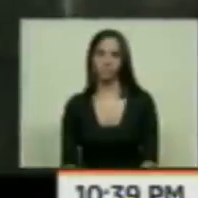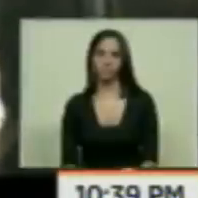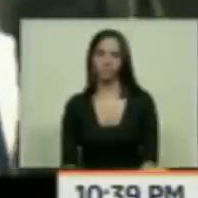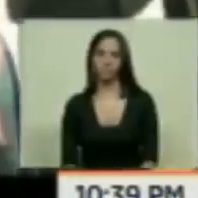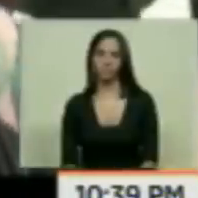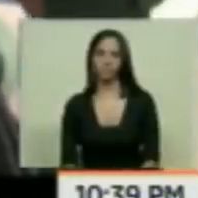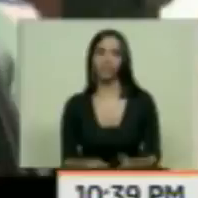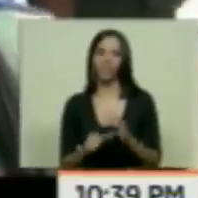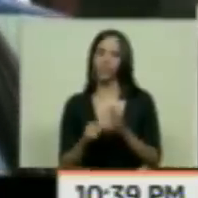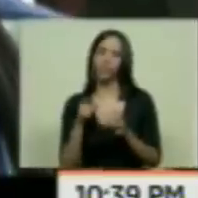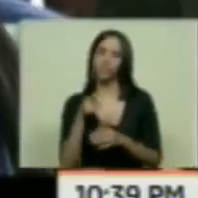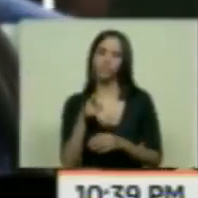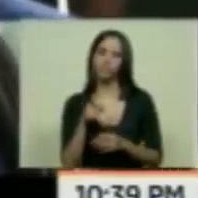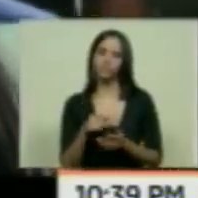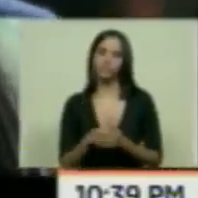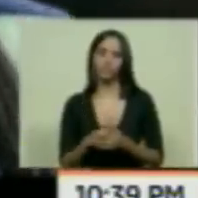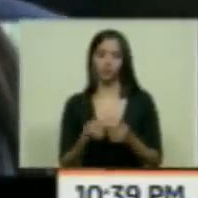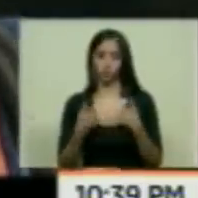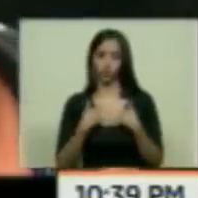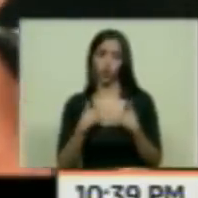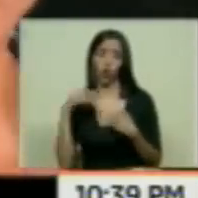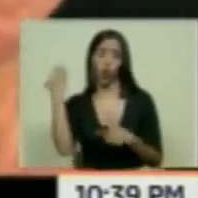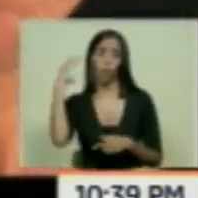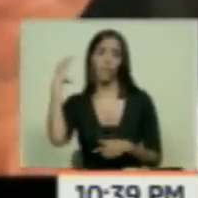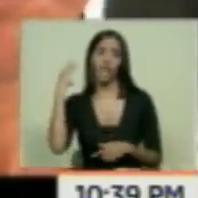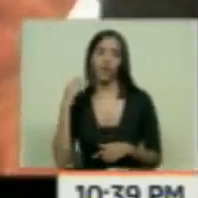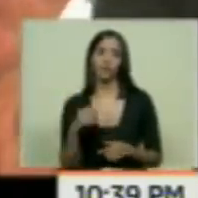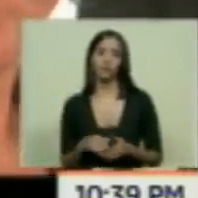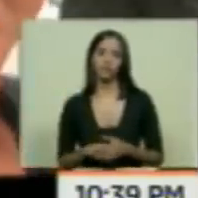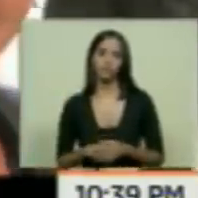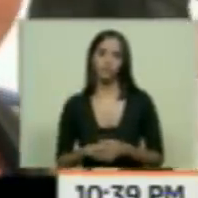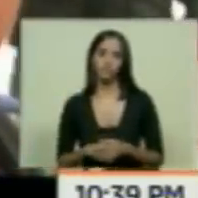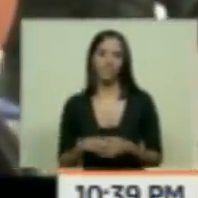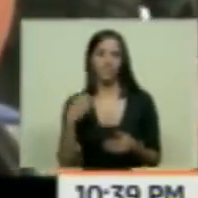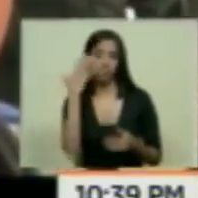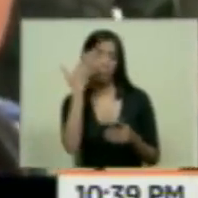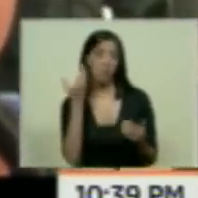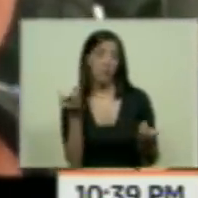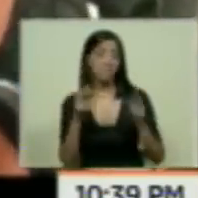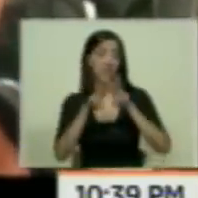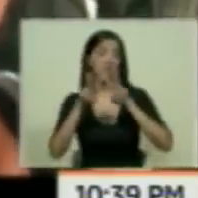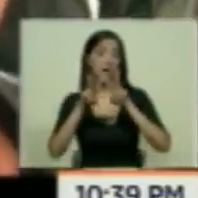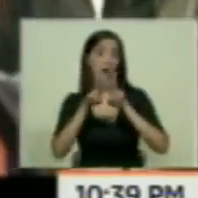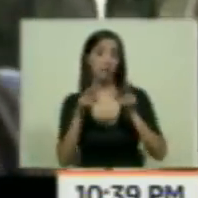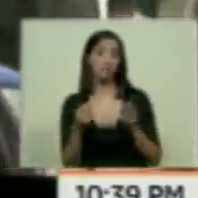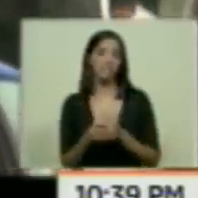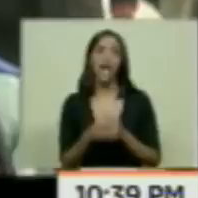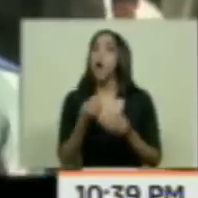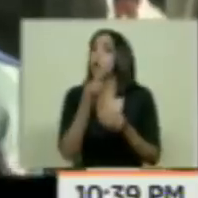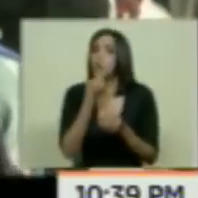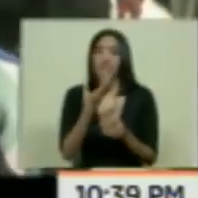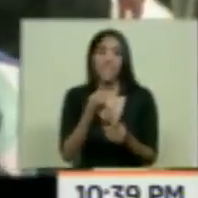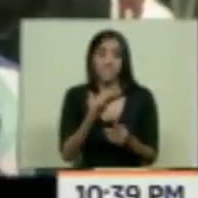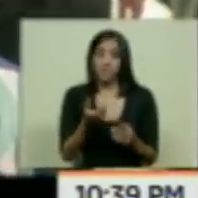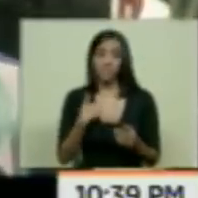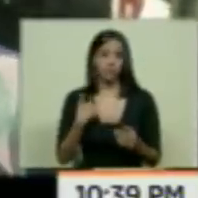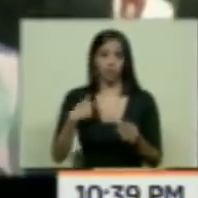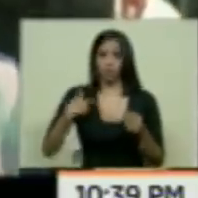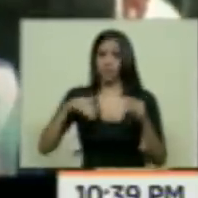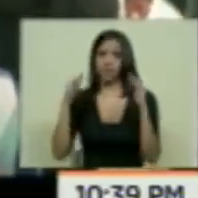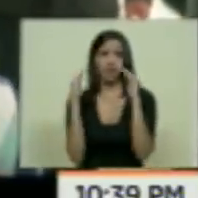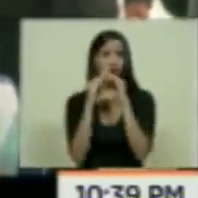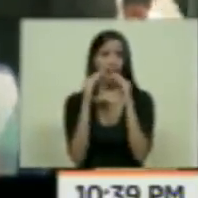¿Dónde usted? Yo soy colombiana. ¿A qué le parece la gran misión Vivienda Venezuela? Buenísima, yo tengo mi casa, un